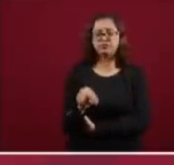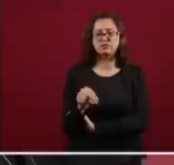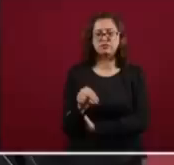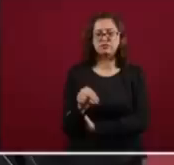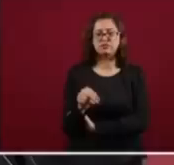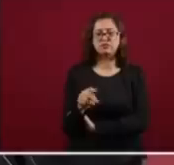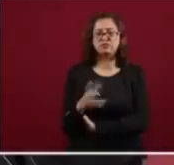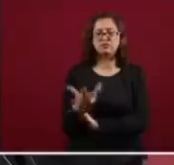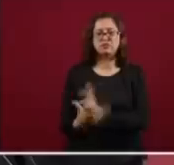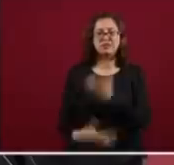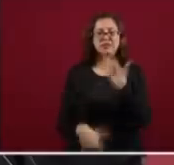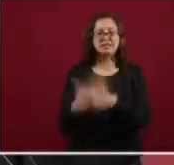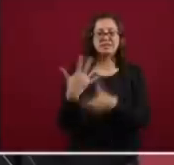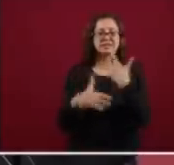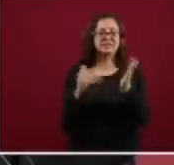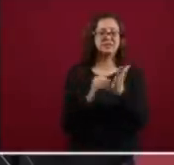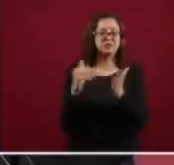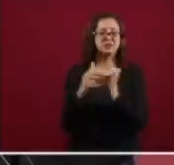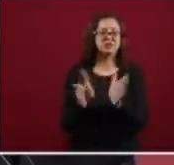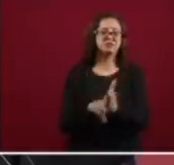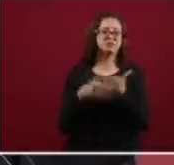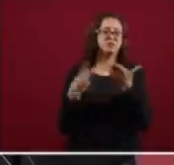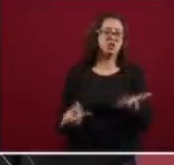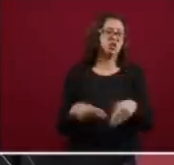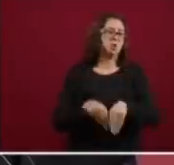15 millones de ejemplares